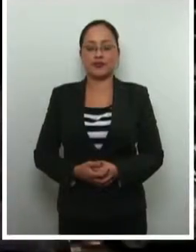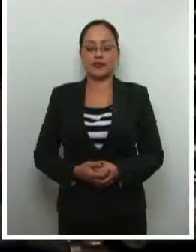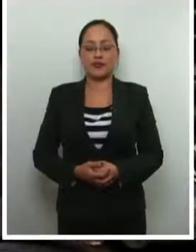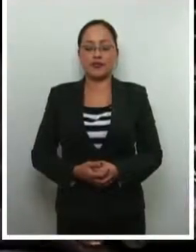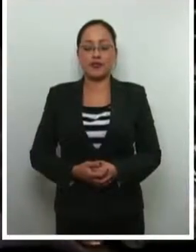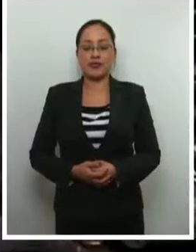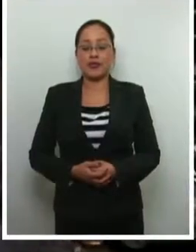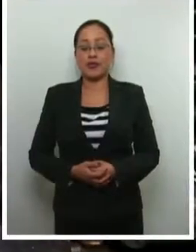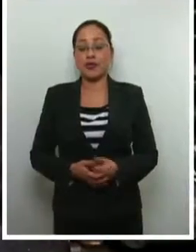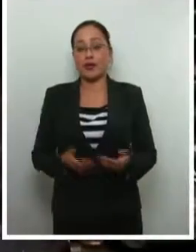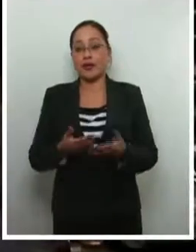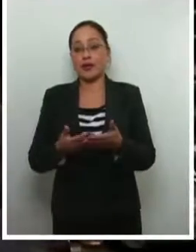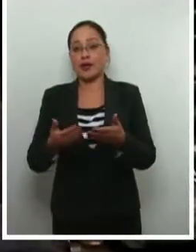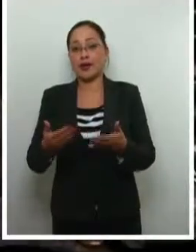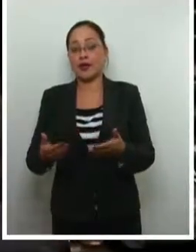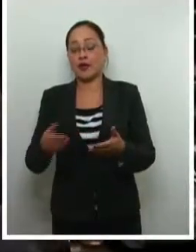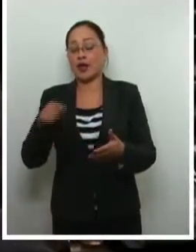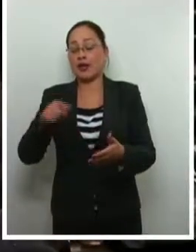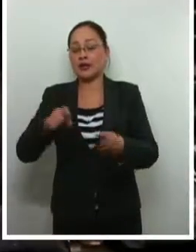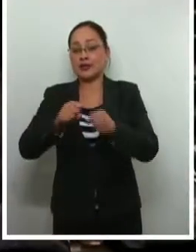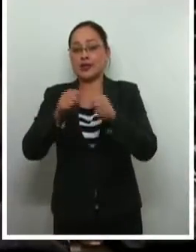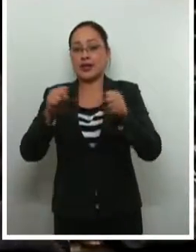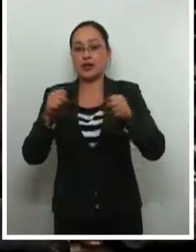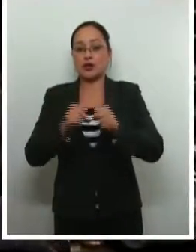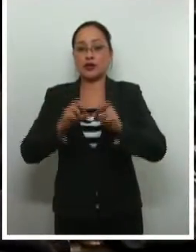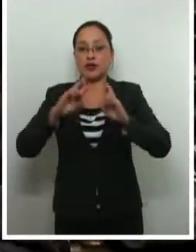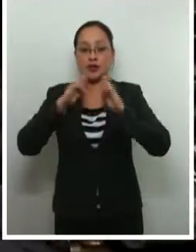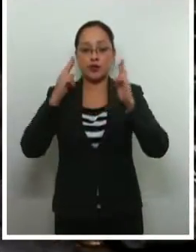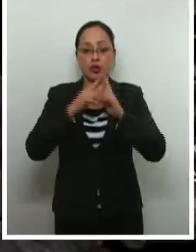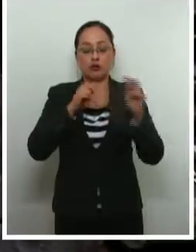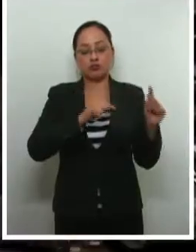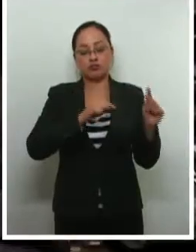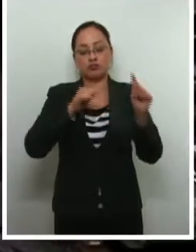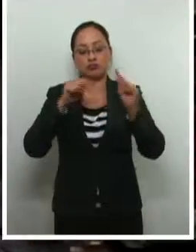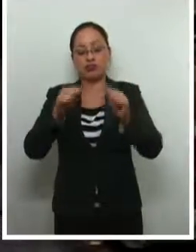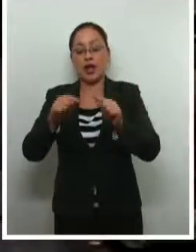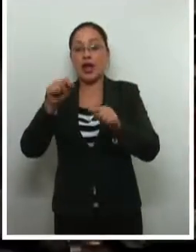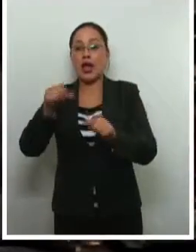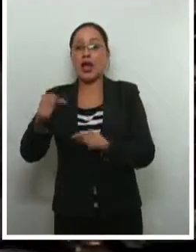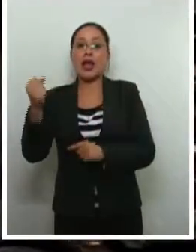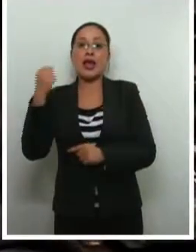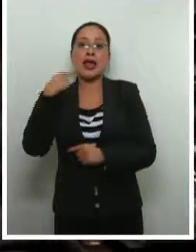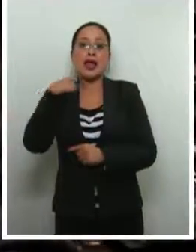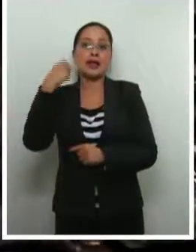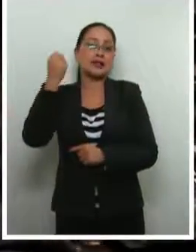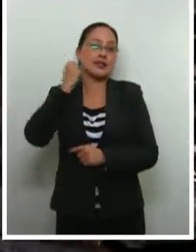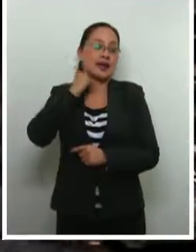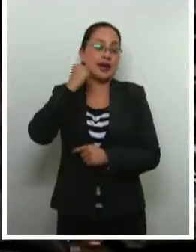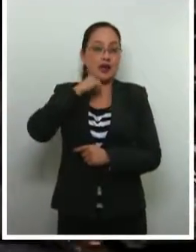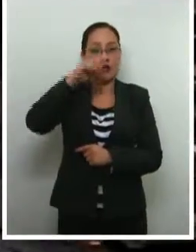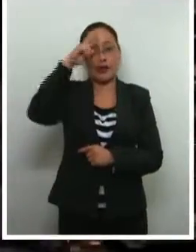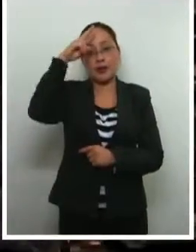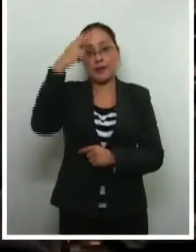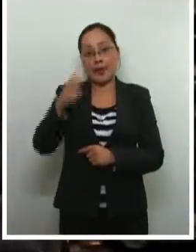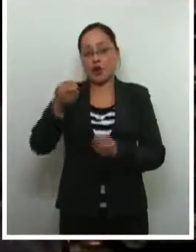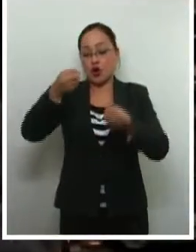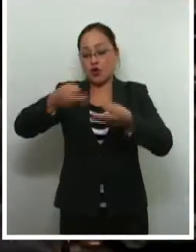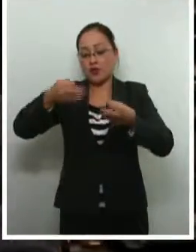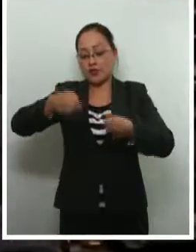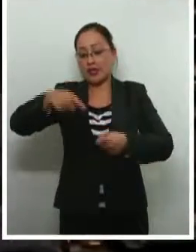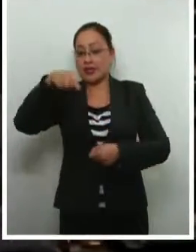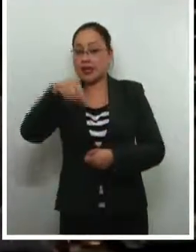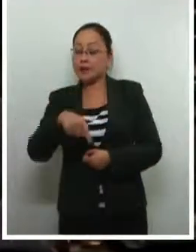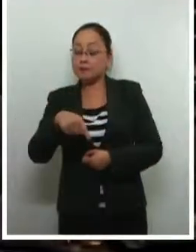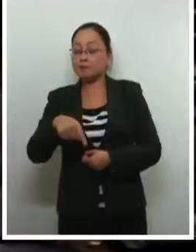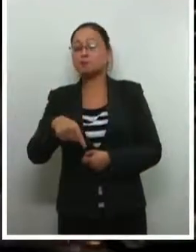Retornamos al salón de sesiones de la antigua sede, de la sede histórica del Senado de la República,